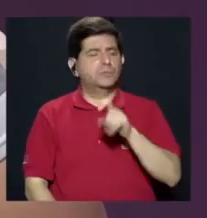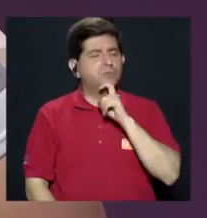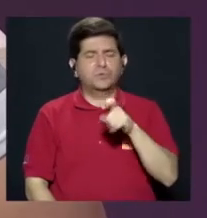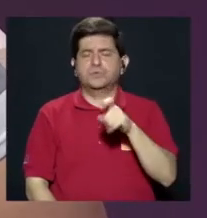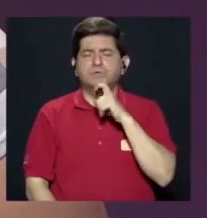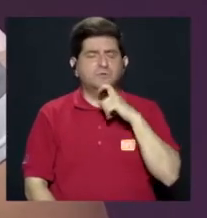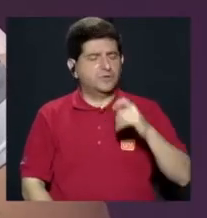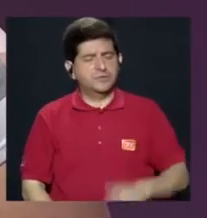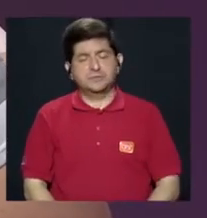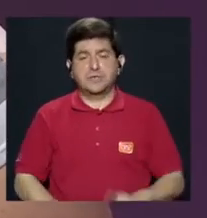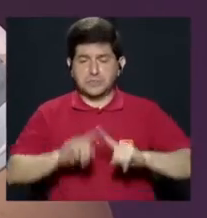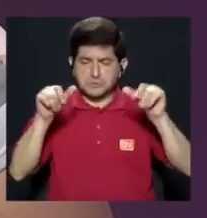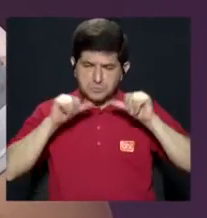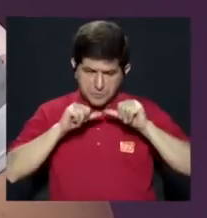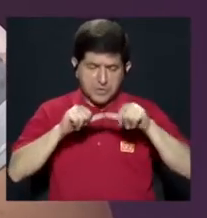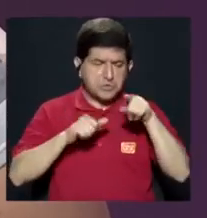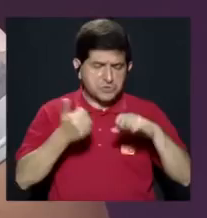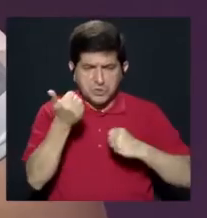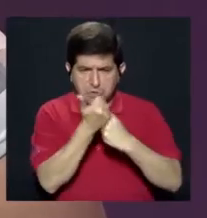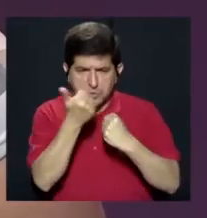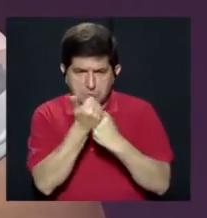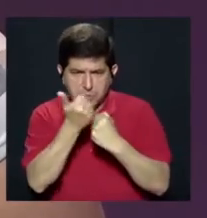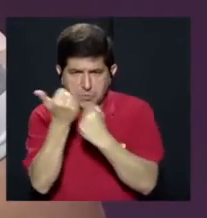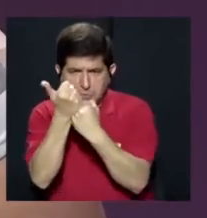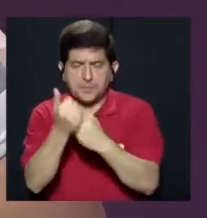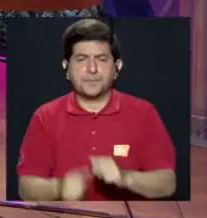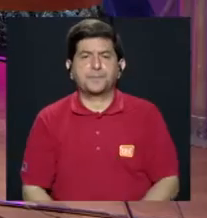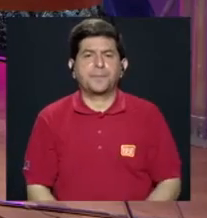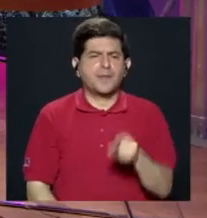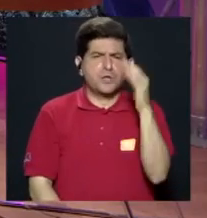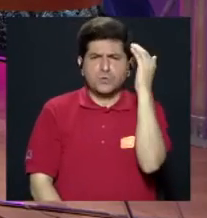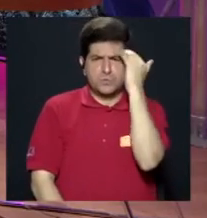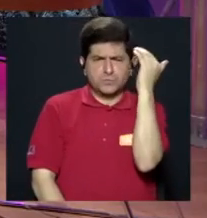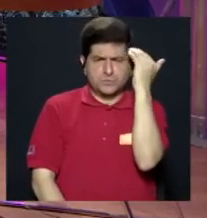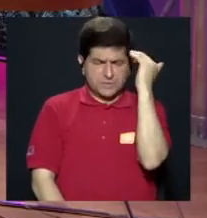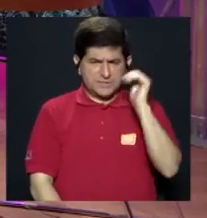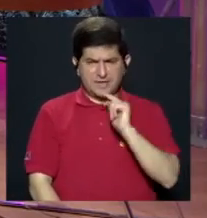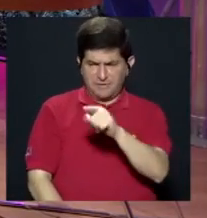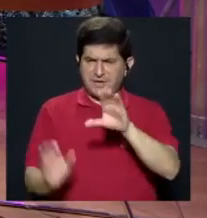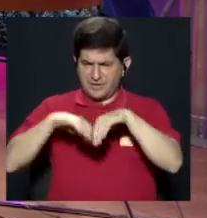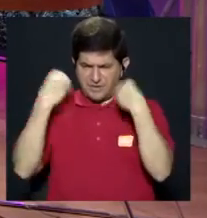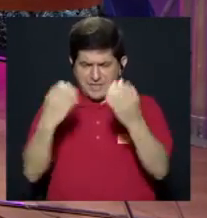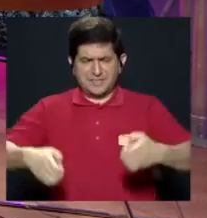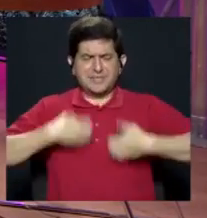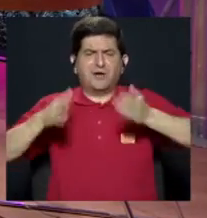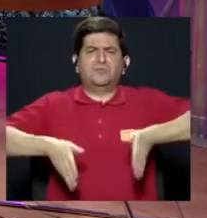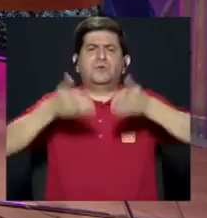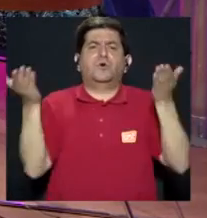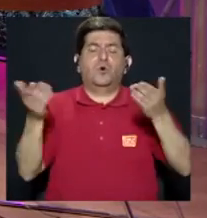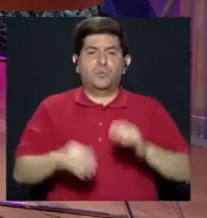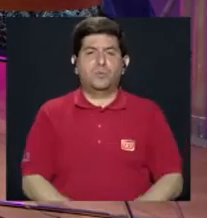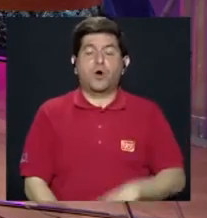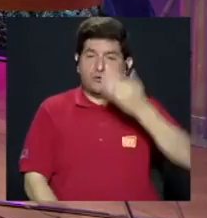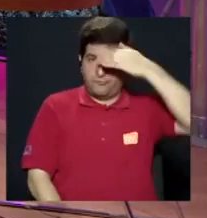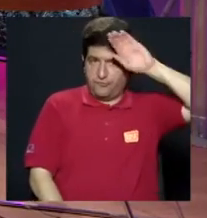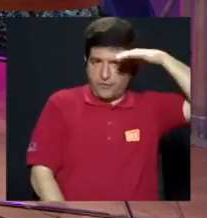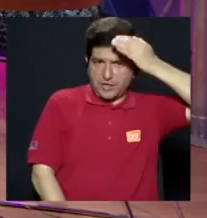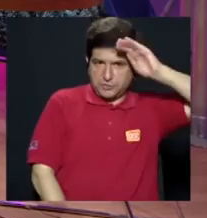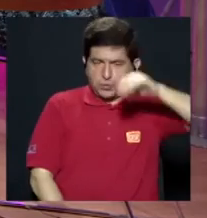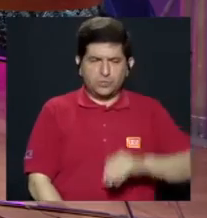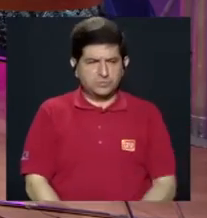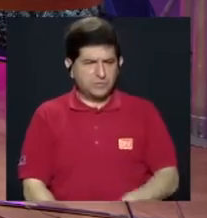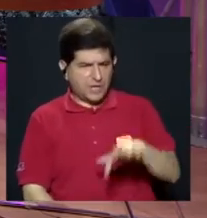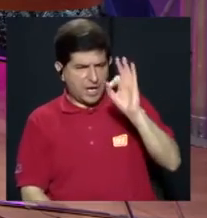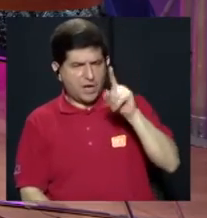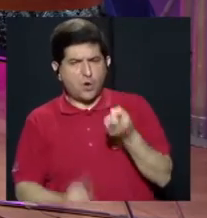¿verdad? Pero han estado ellas ahí apoyando. ¿Cómo se enteró usted que existía la organización? Por el Facebook. Me encontré a